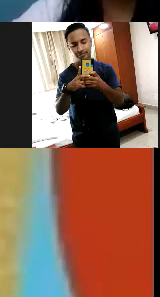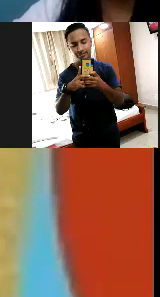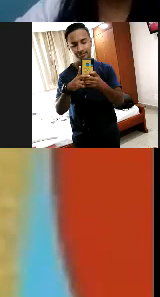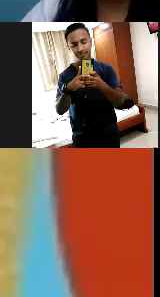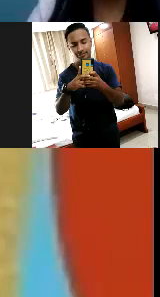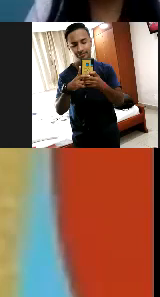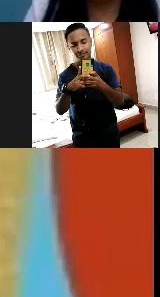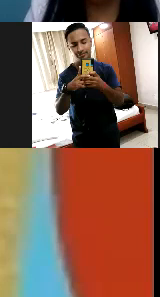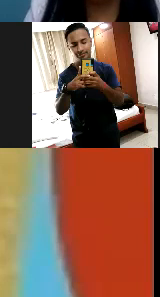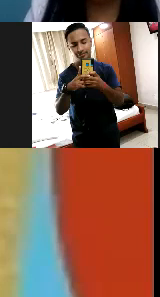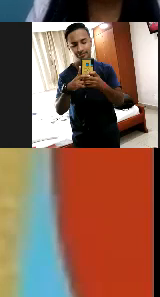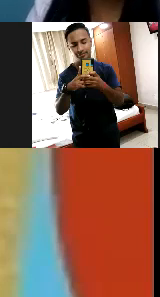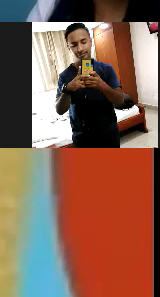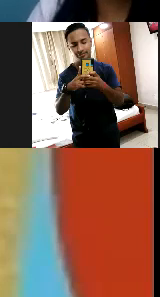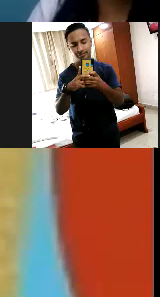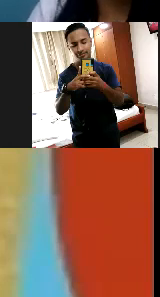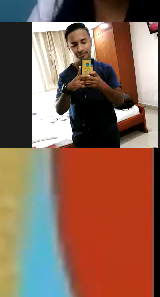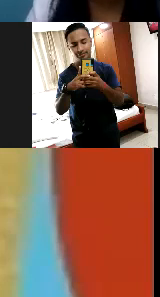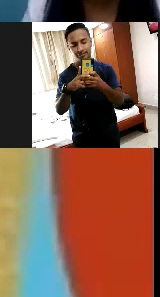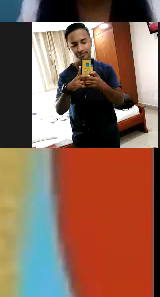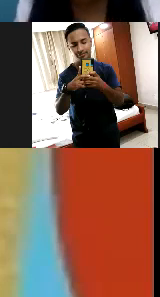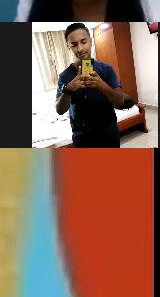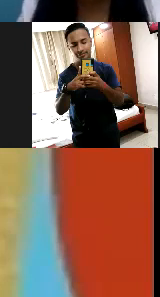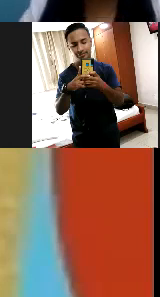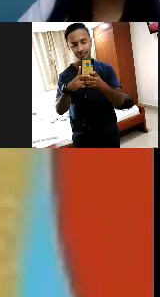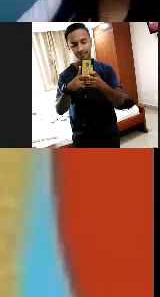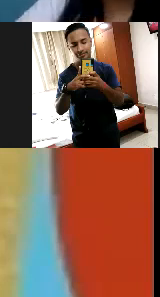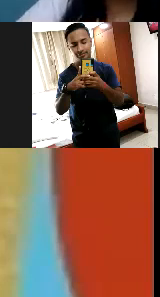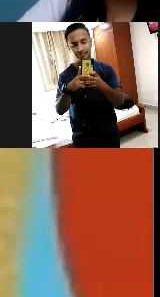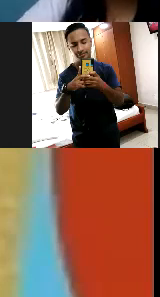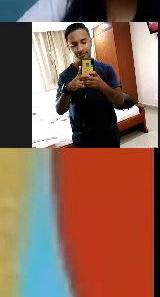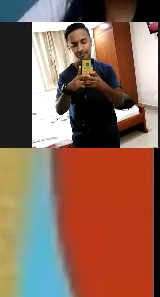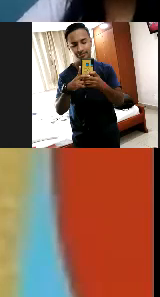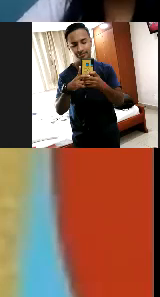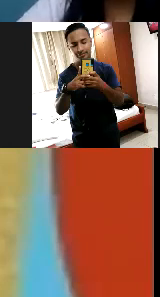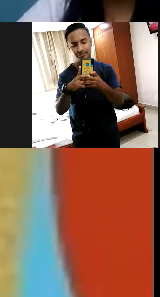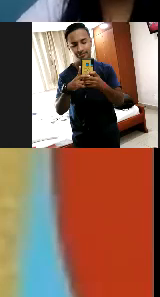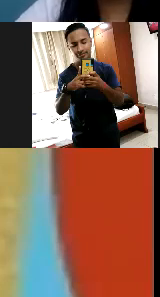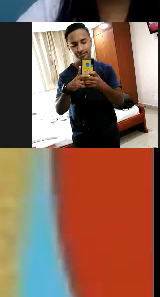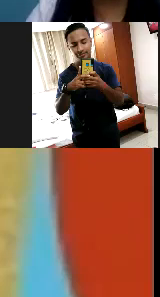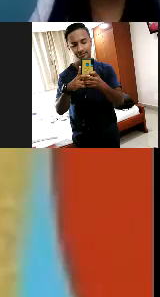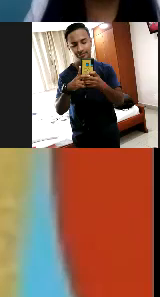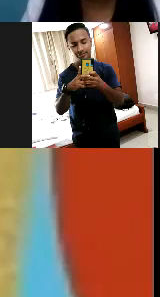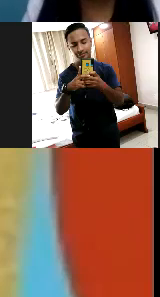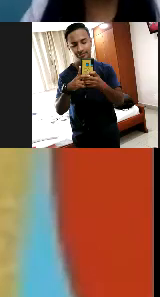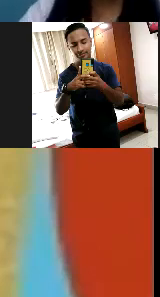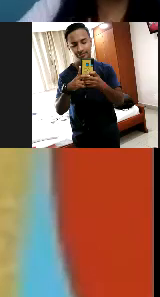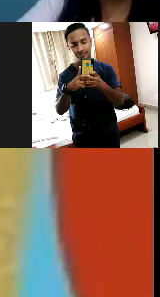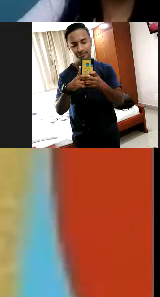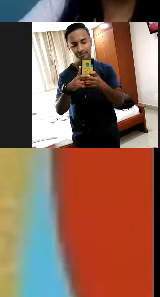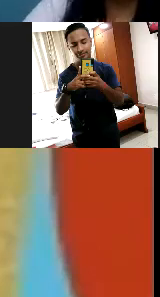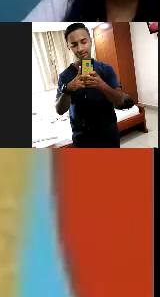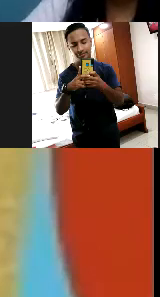renal crónica ya diagnosticada y con sobrecarga de volumen, lo primerito, la colocación de un catéter